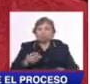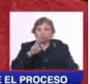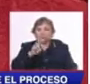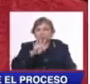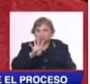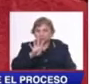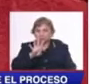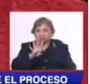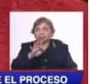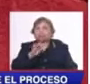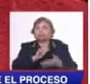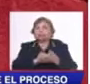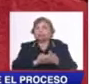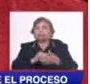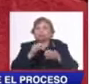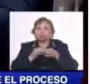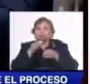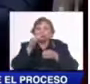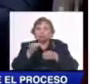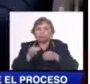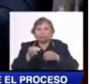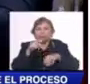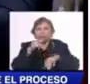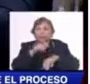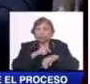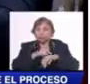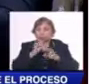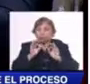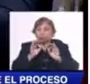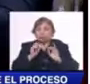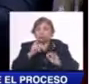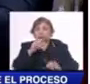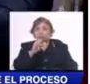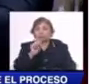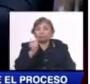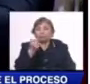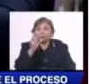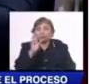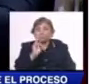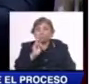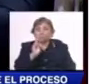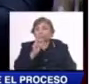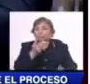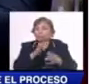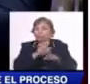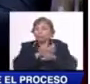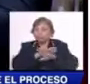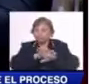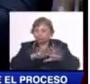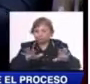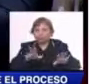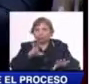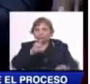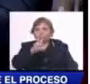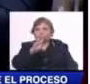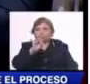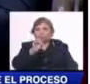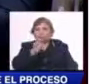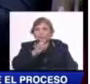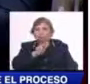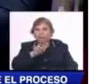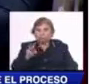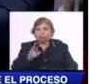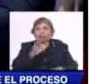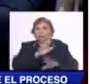exceptuándose del plazo de la fecha establecida en el artículo 116 y culmina su mandato el 28 de julio